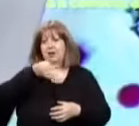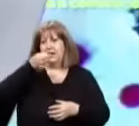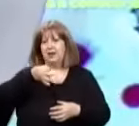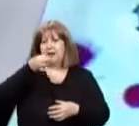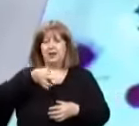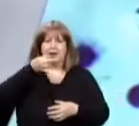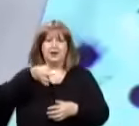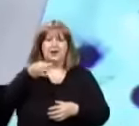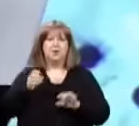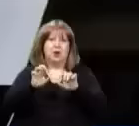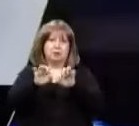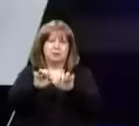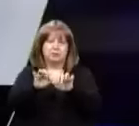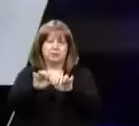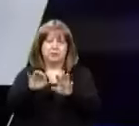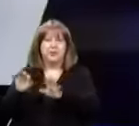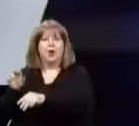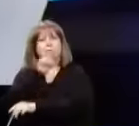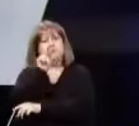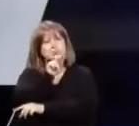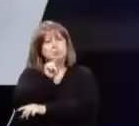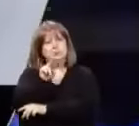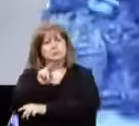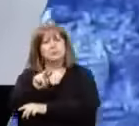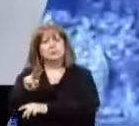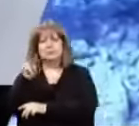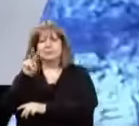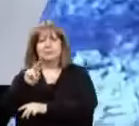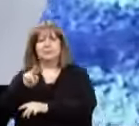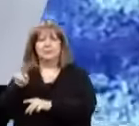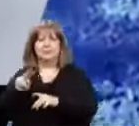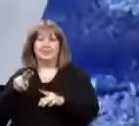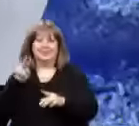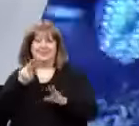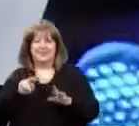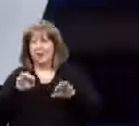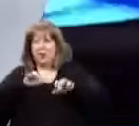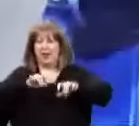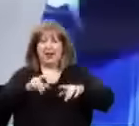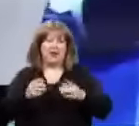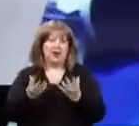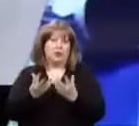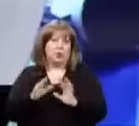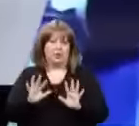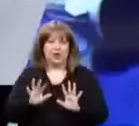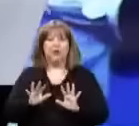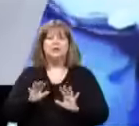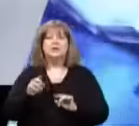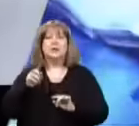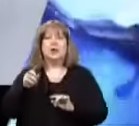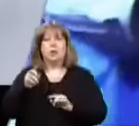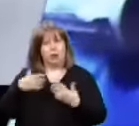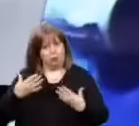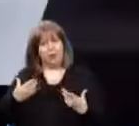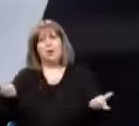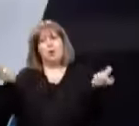está digitalizado, pero en este caso, por ser un caso tan mediático, uh-huh, estimo que se va a conocer como en una audiencia como la